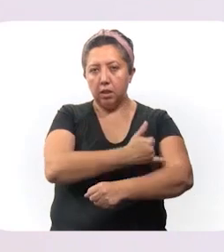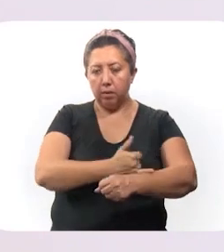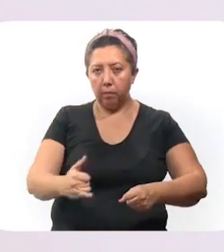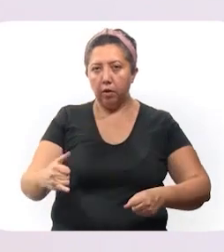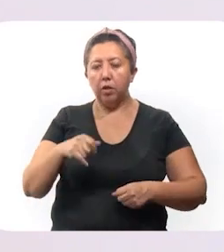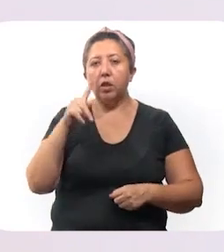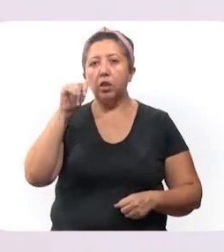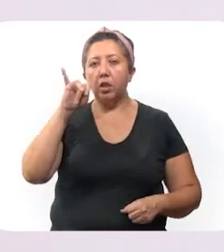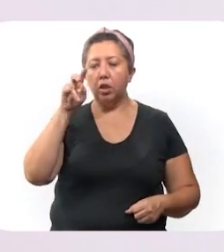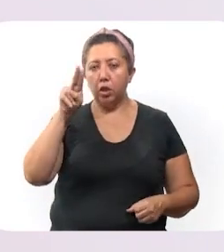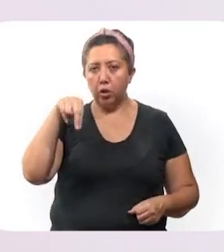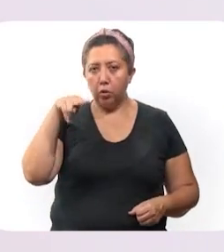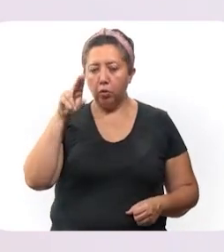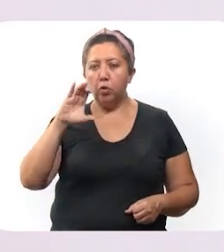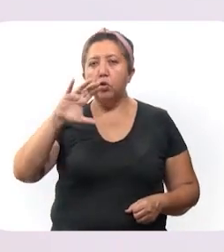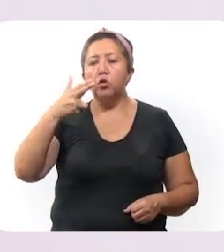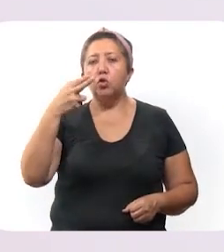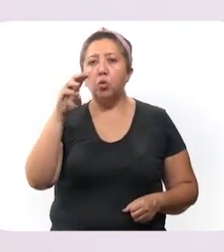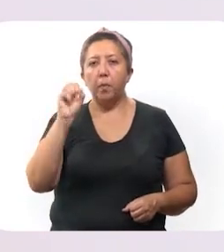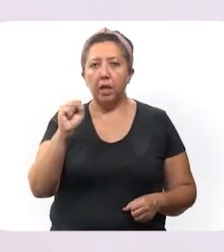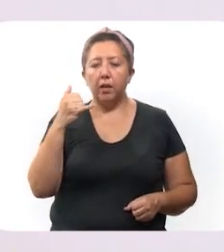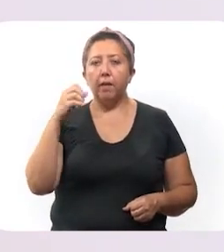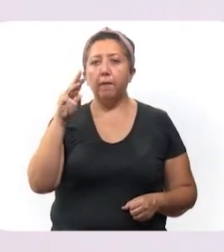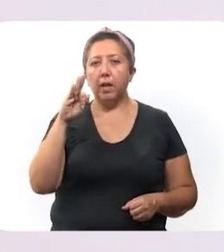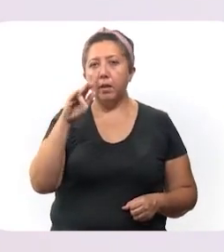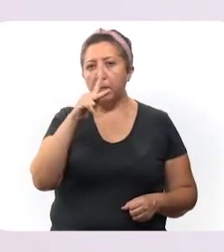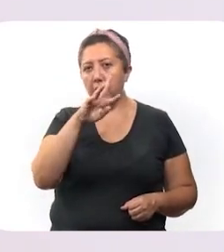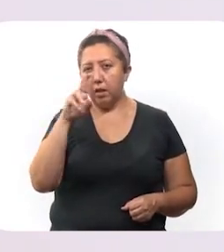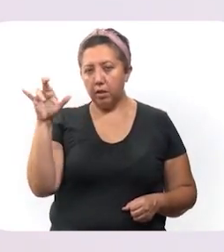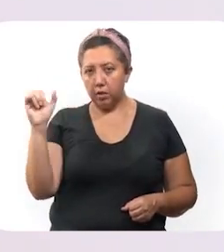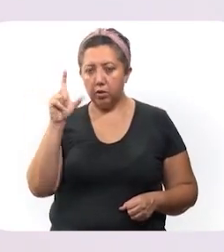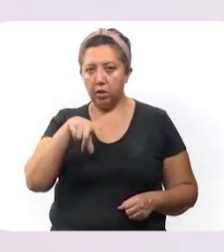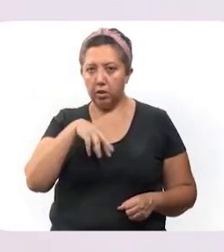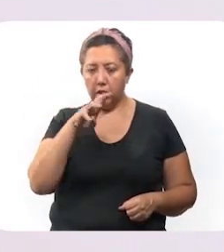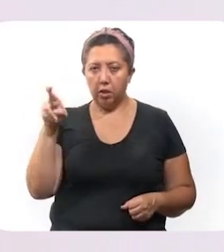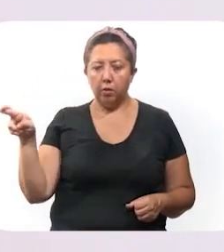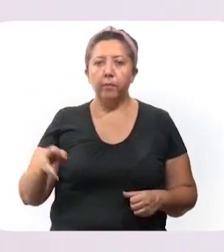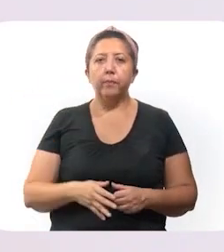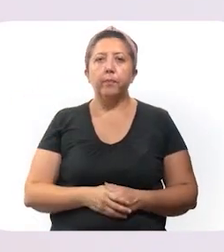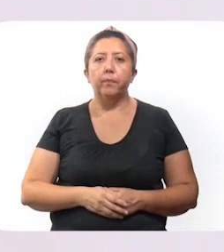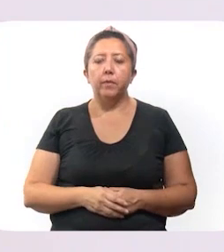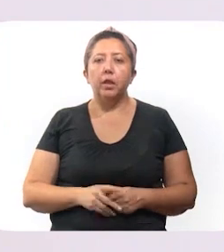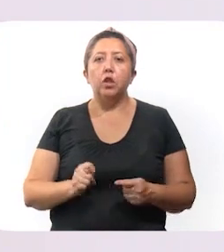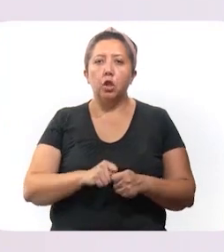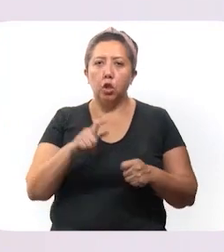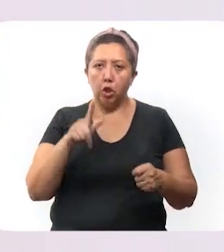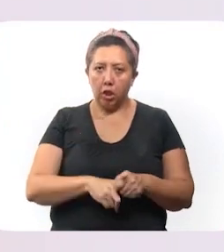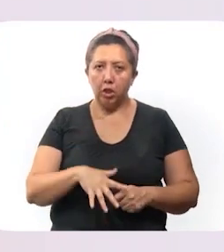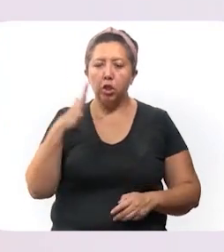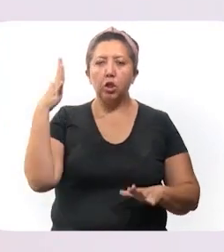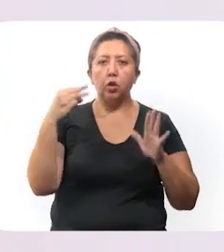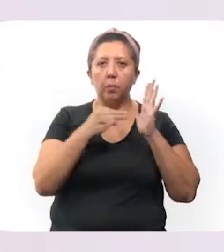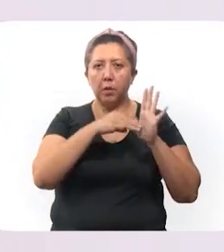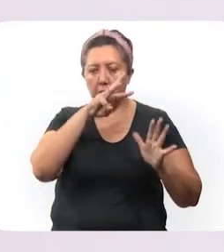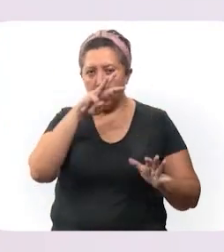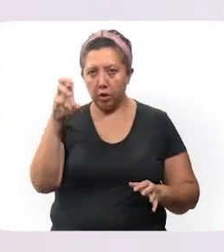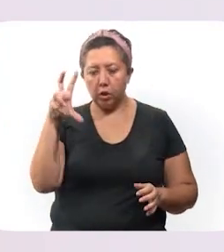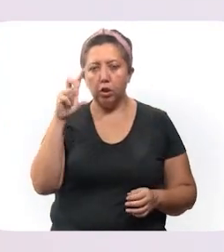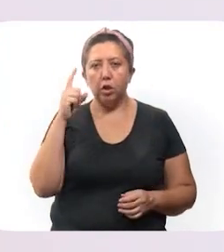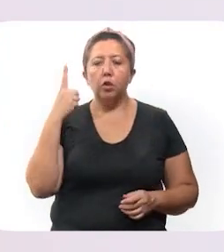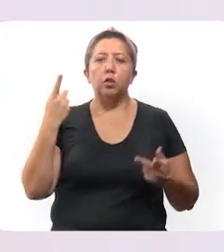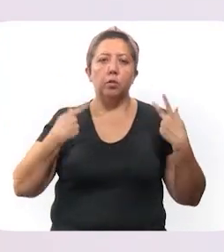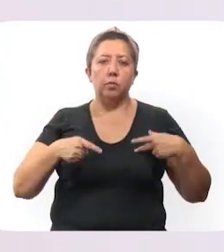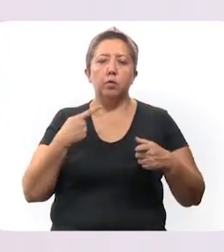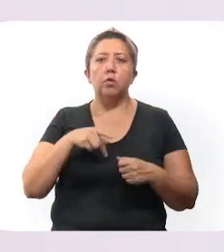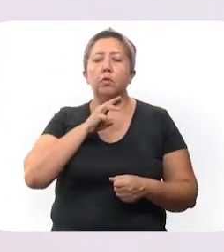Izamal, 1 en Tinum, 1 en Chumayel y 1 en Felipe Carrillo Puerto, Quintana Roo. En total, son 5.331